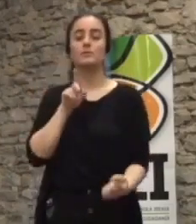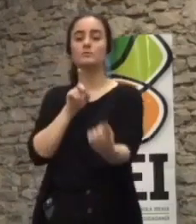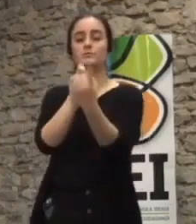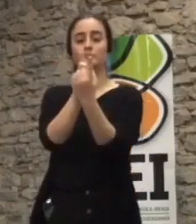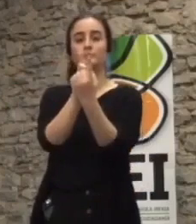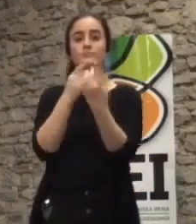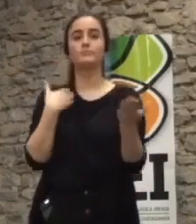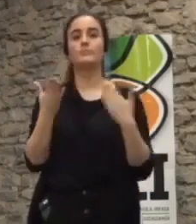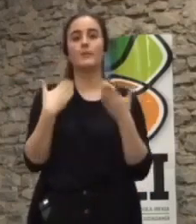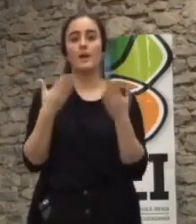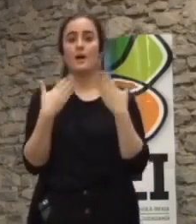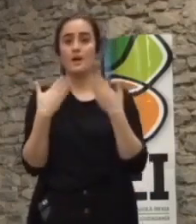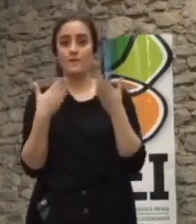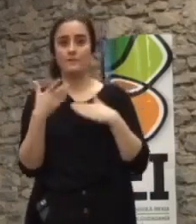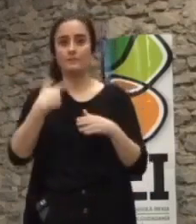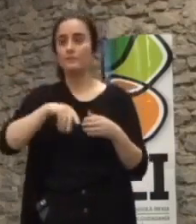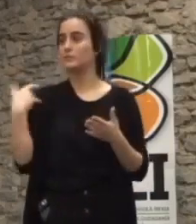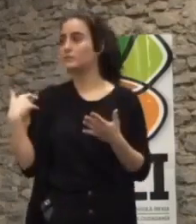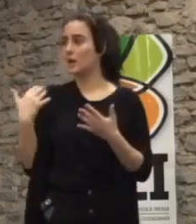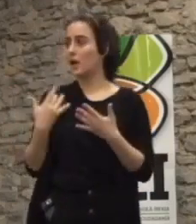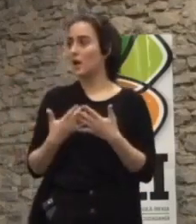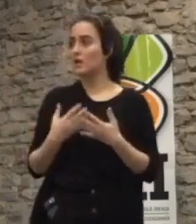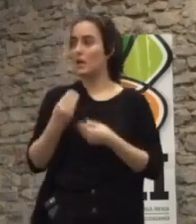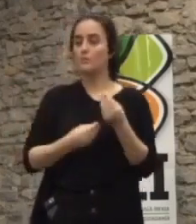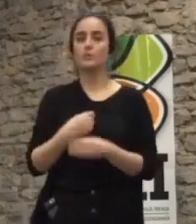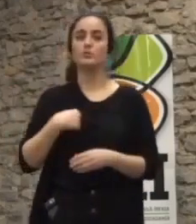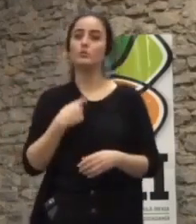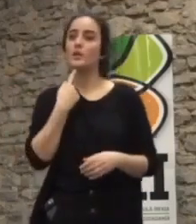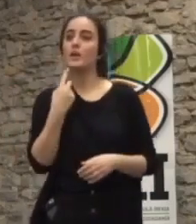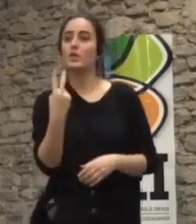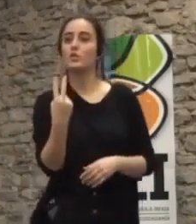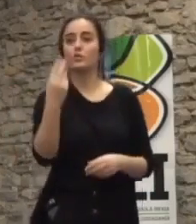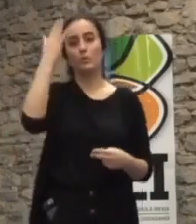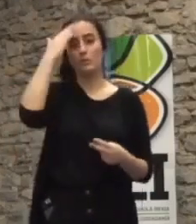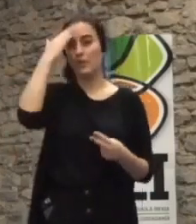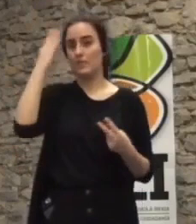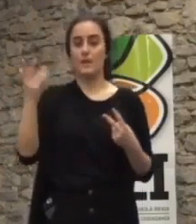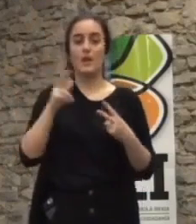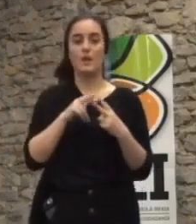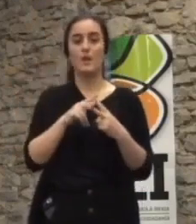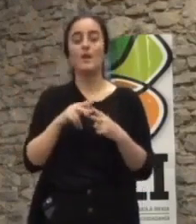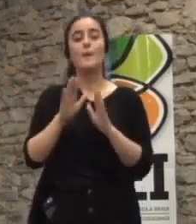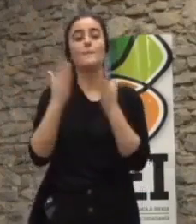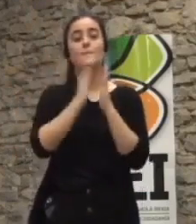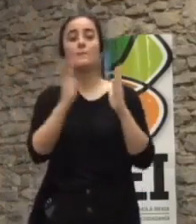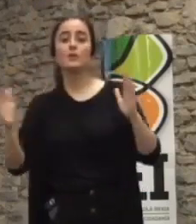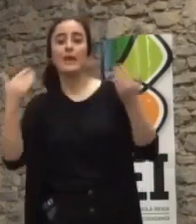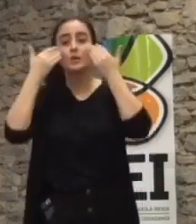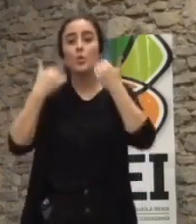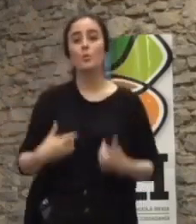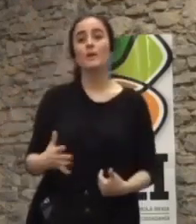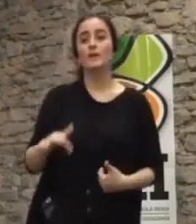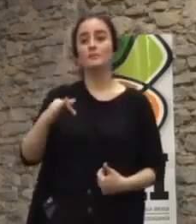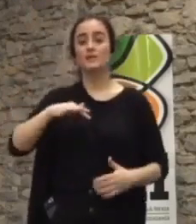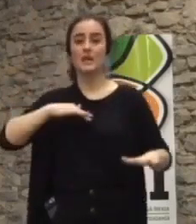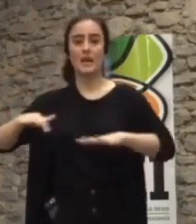con ellas. Entre todas las que hemos hecho, señalaría dos, que me han parecido las más capitales e importantes. Las bibliotecas humanas y las acciones